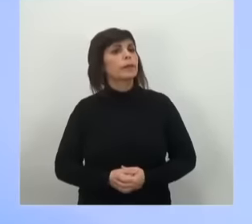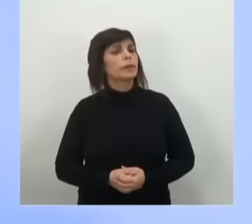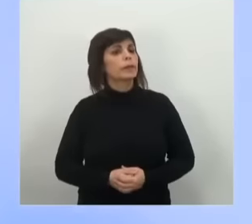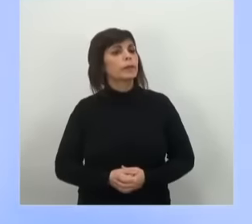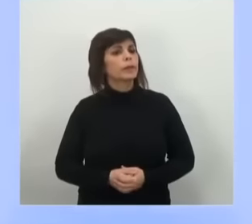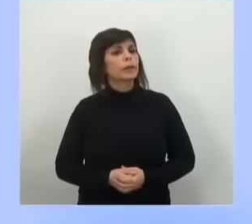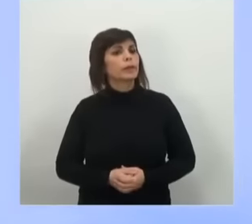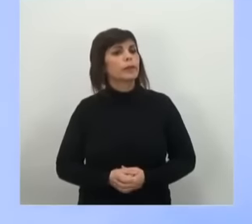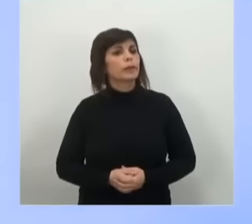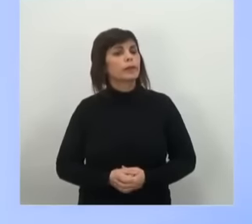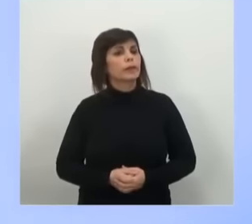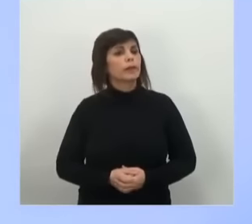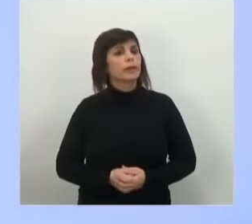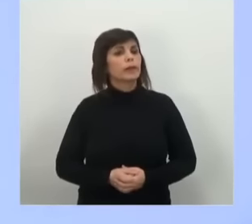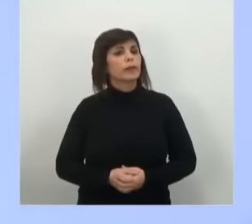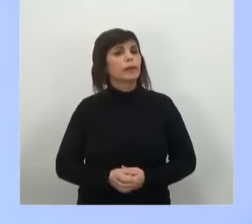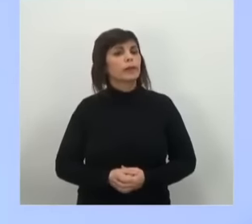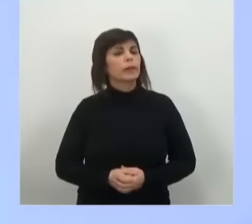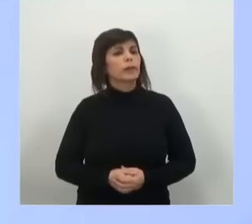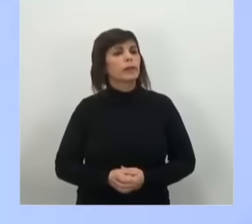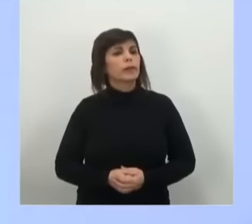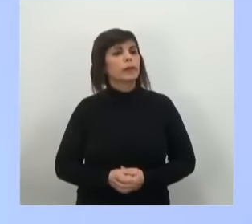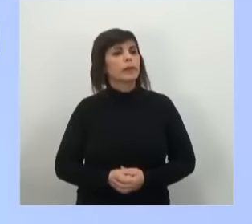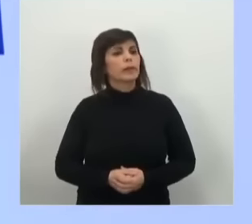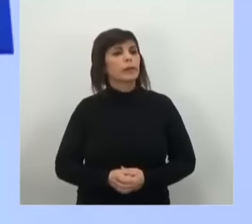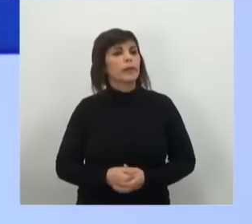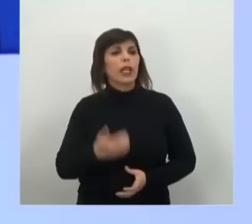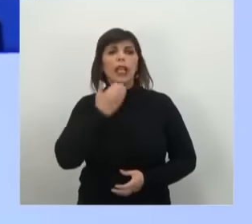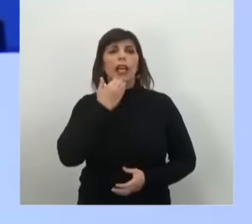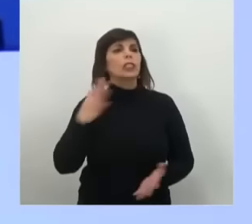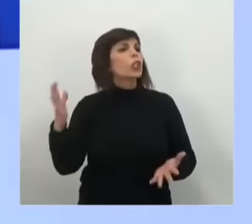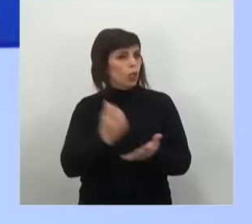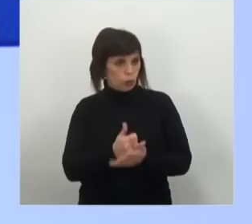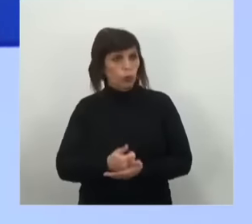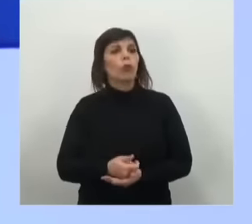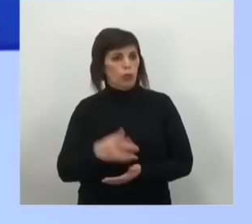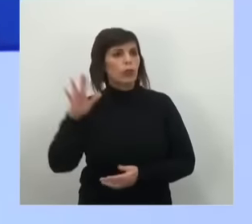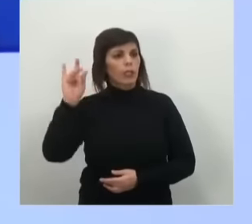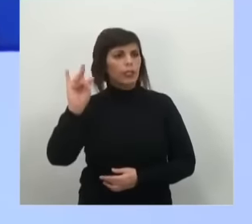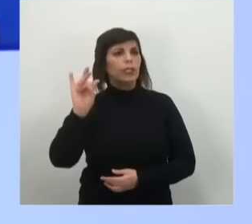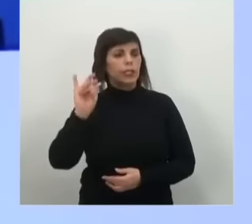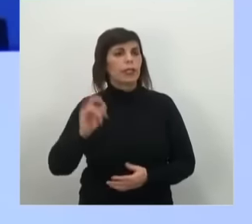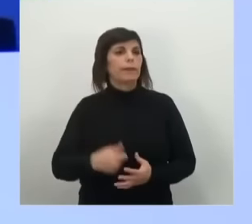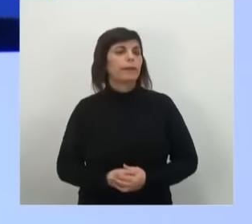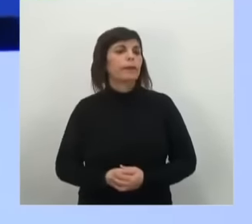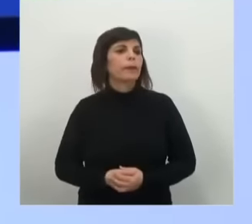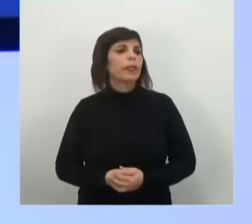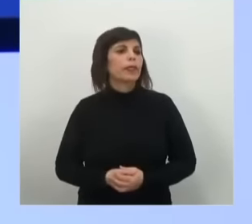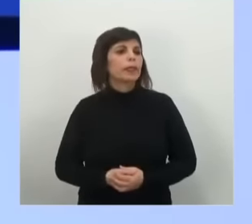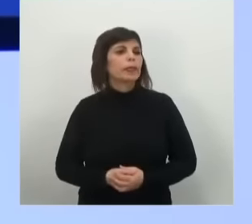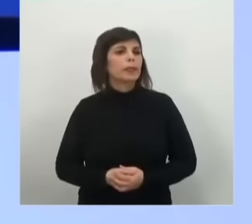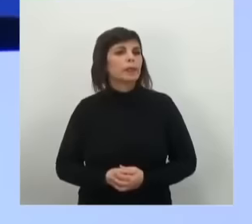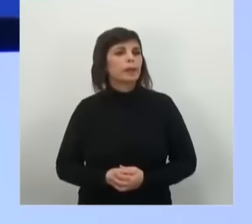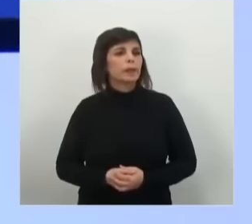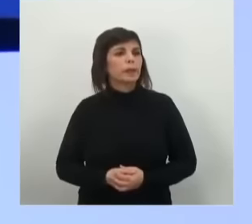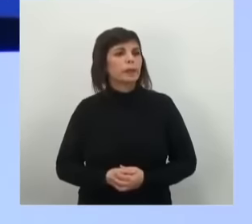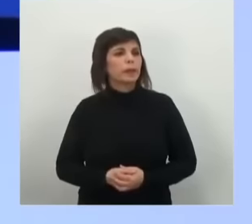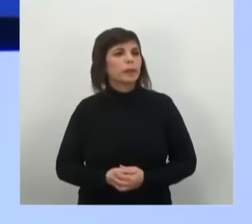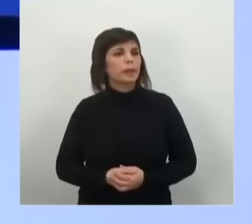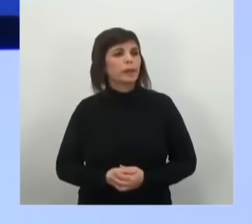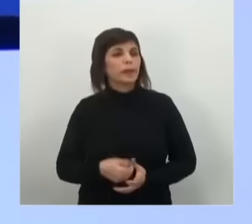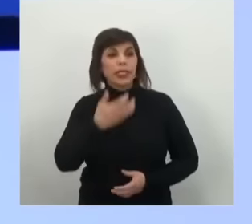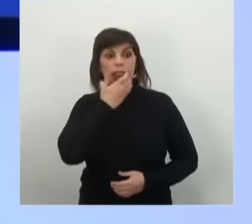no me equivoco Pati Me dijo que ya mucho casi todos está lleno si no me equivoco casi todo está lleno el cupón por eso